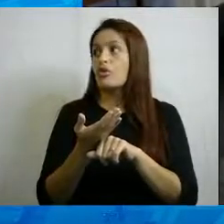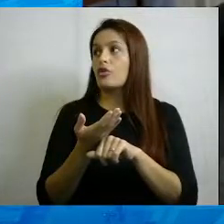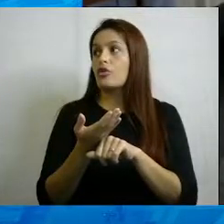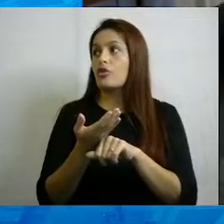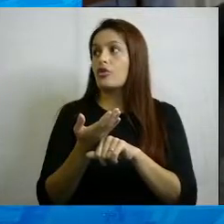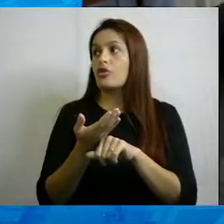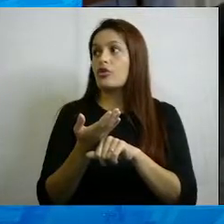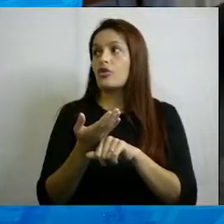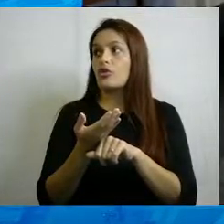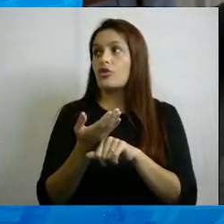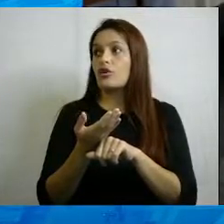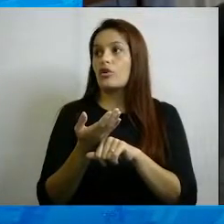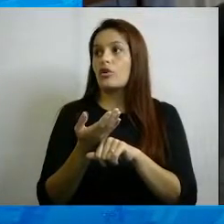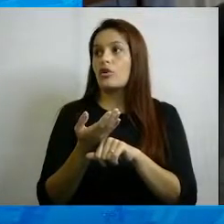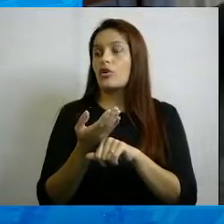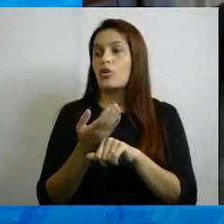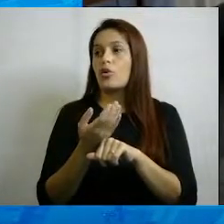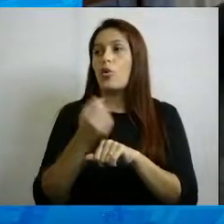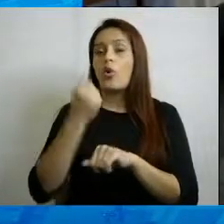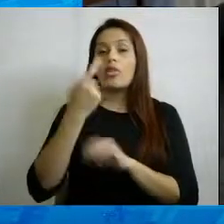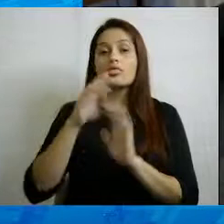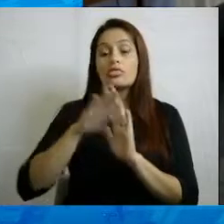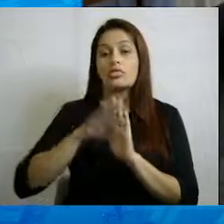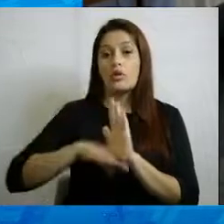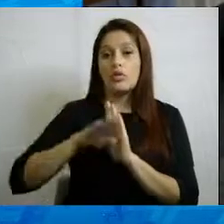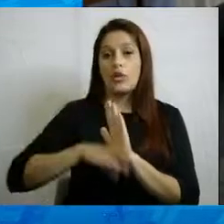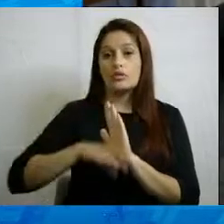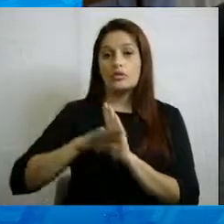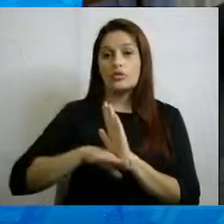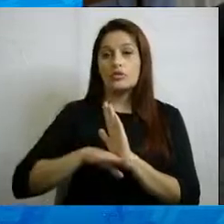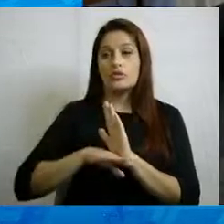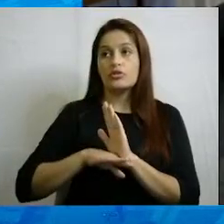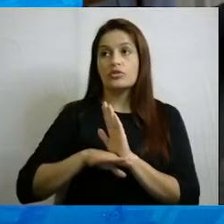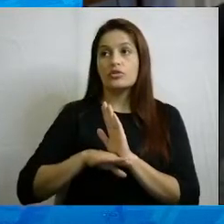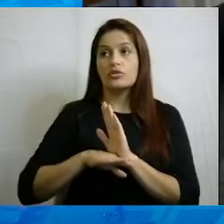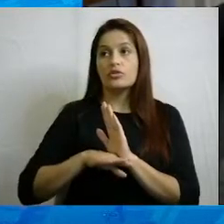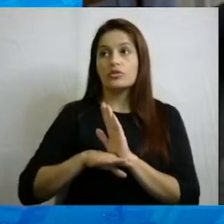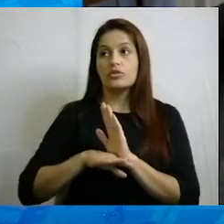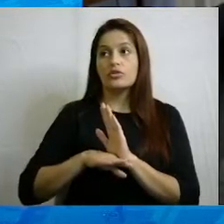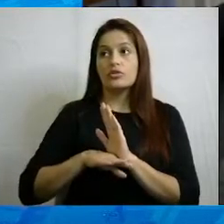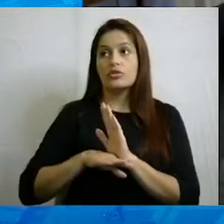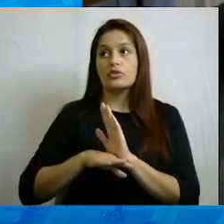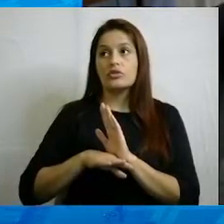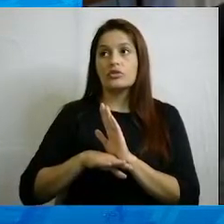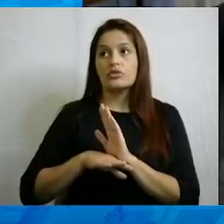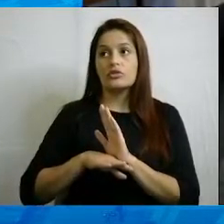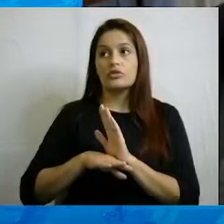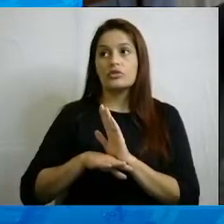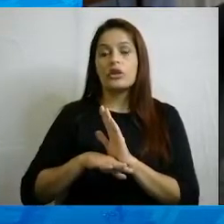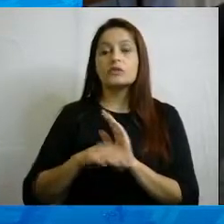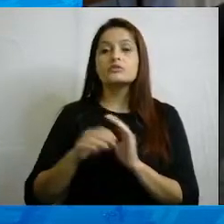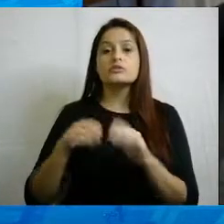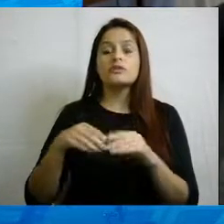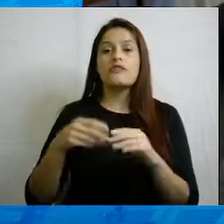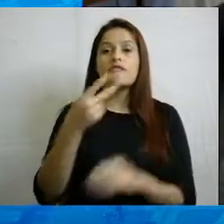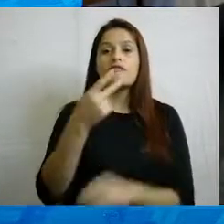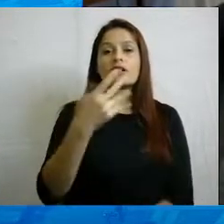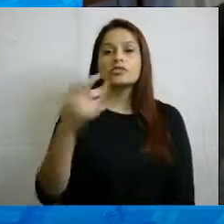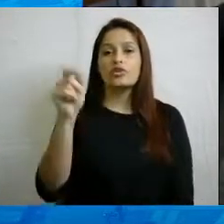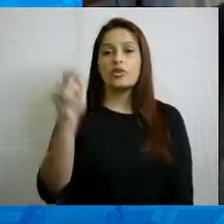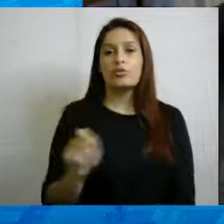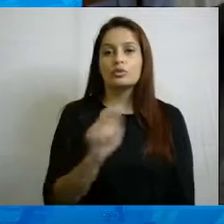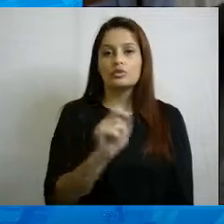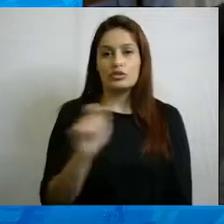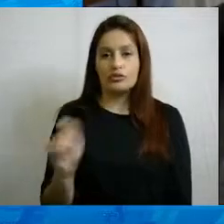se les propuso un descuento que evidentemente tenía que ser propuesto en consejo. Se les propuso un descuento del